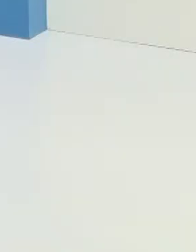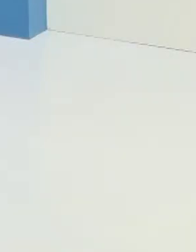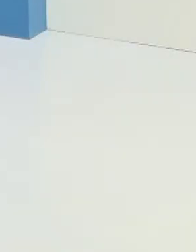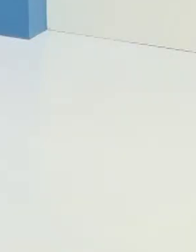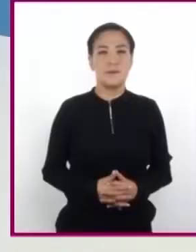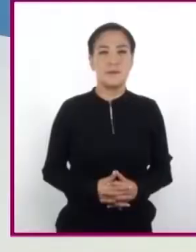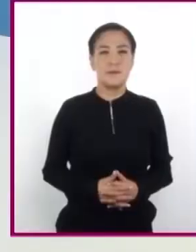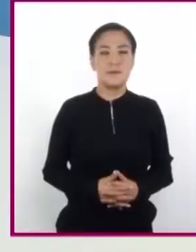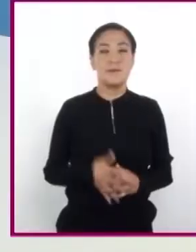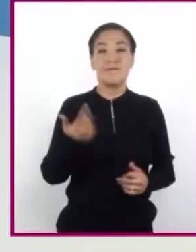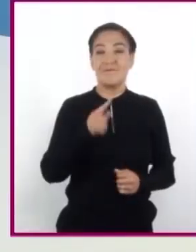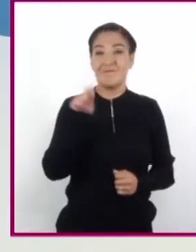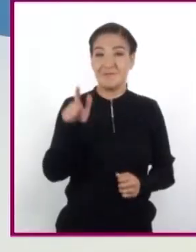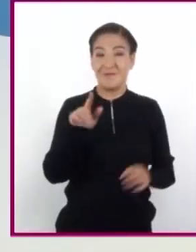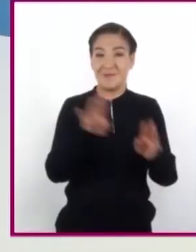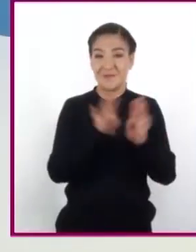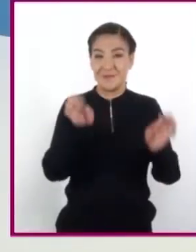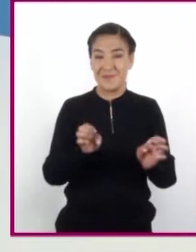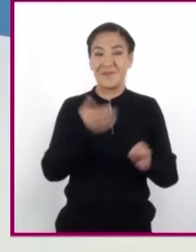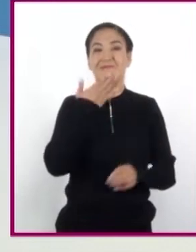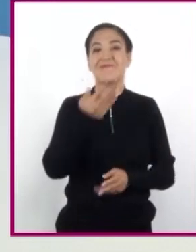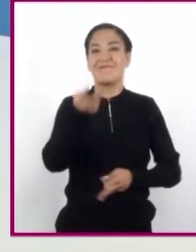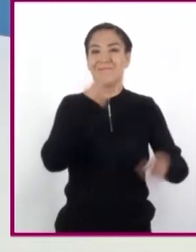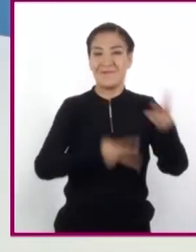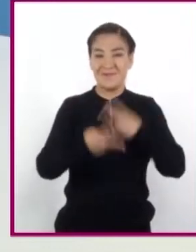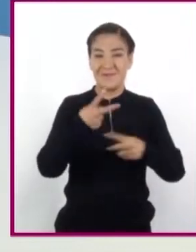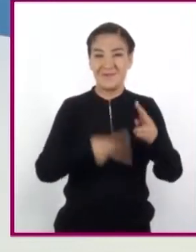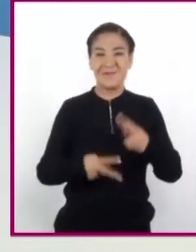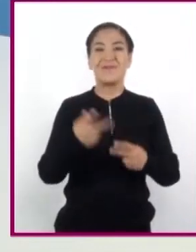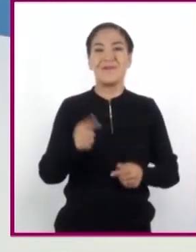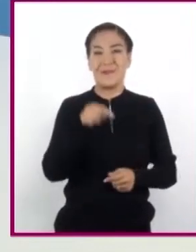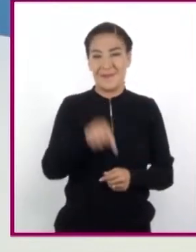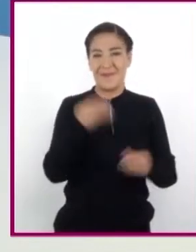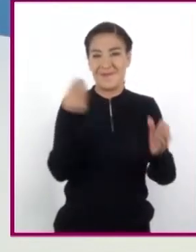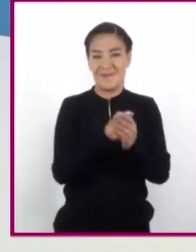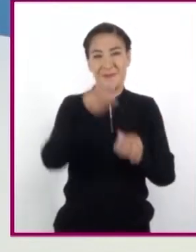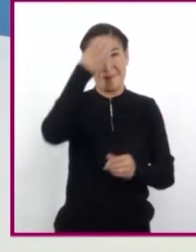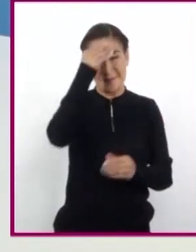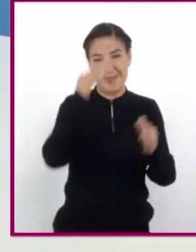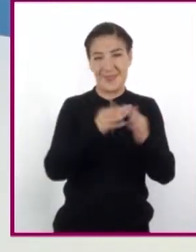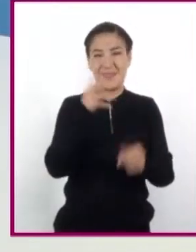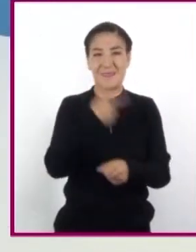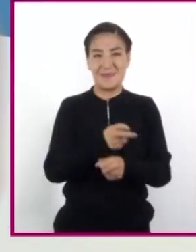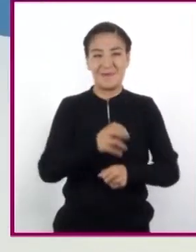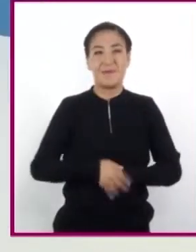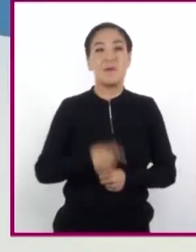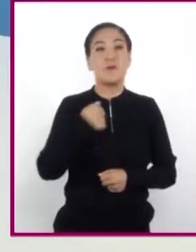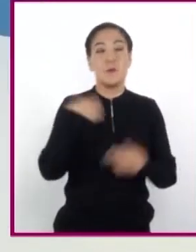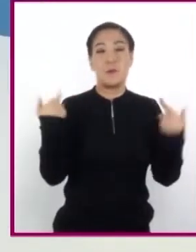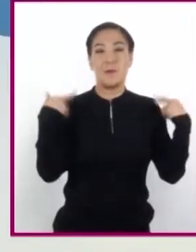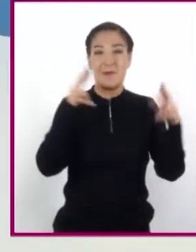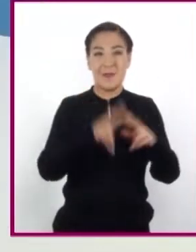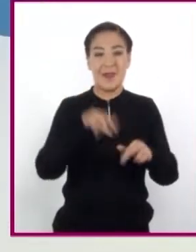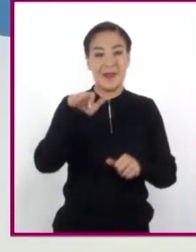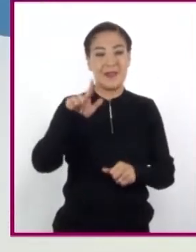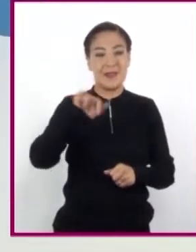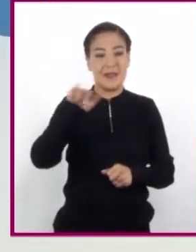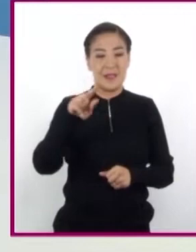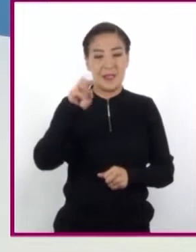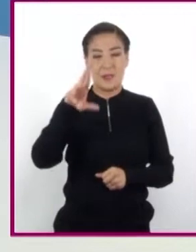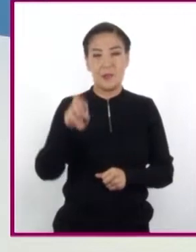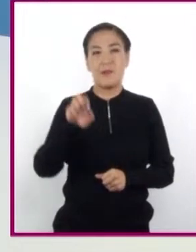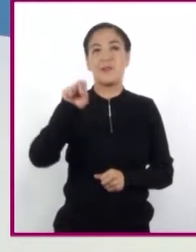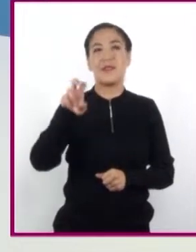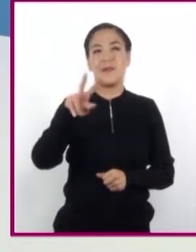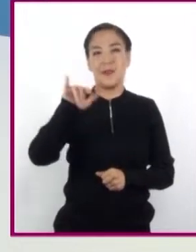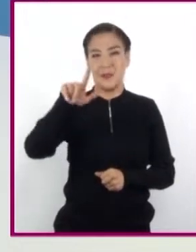¿Qué tal? ¿Cómo están? Sean bienvenidas y bienvenidos a una sesión más de Aprende en Casa 2. Soy el profesor Alejandro Sevilla y estoy